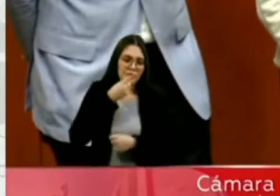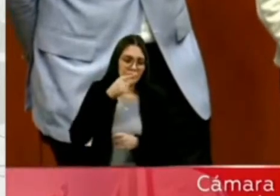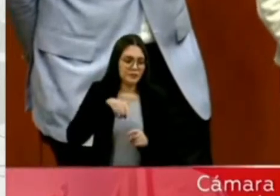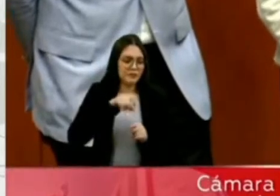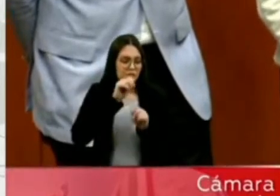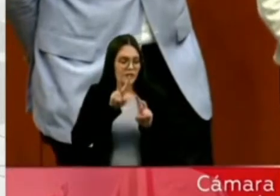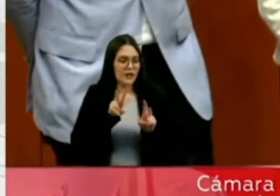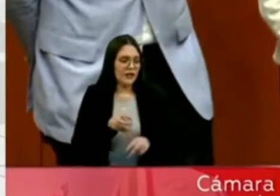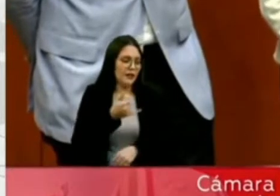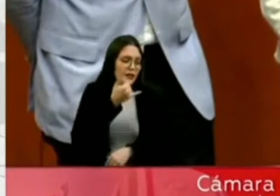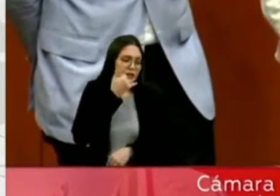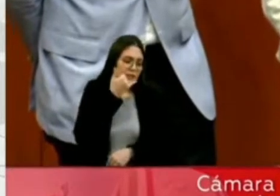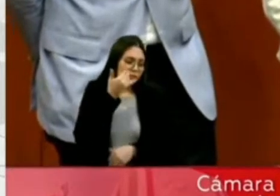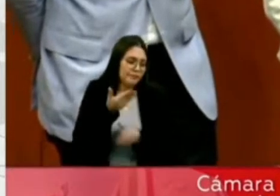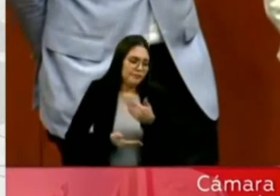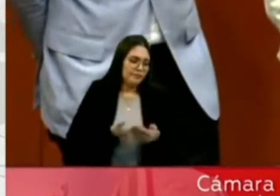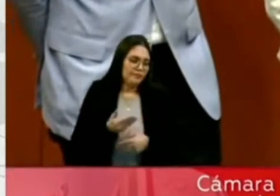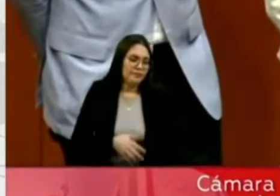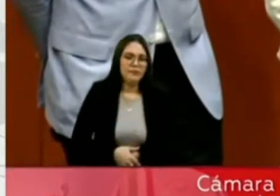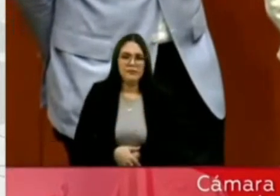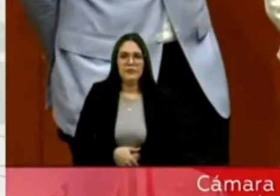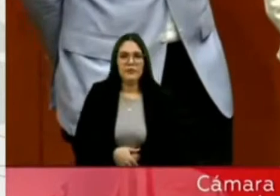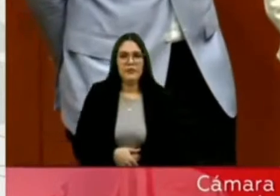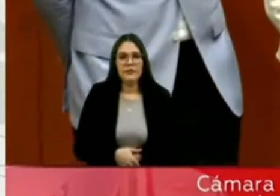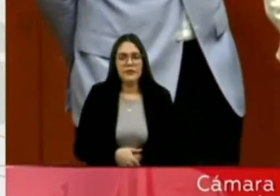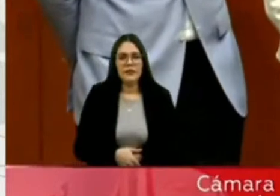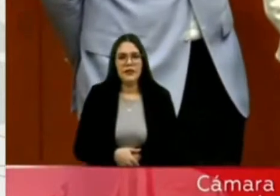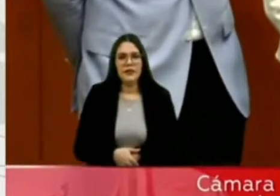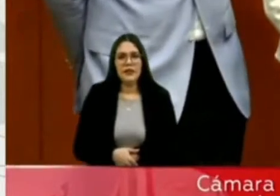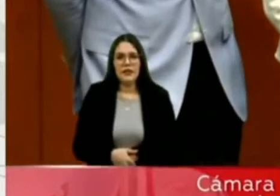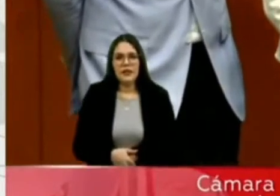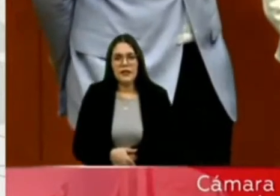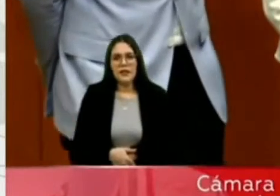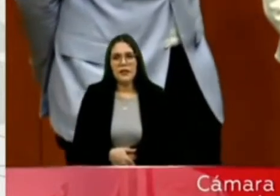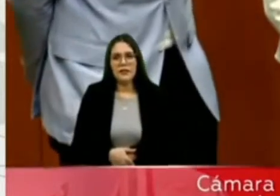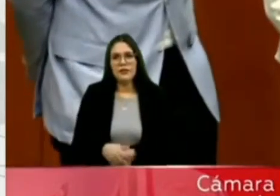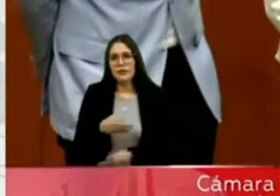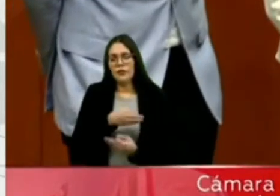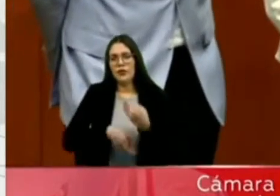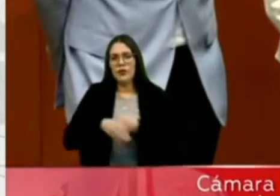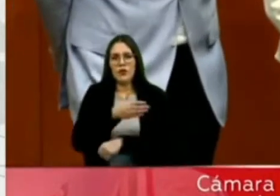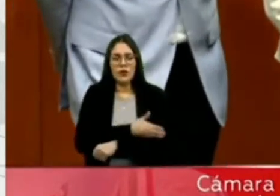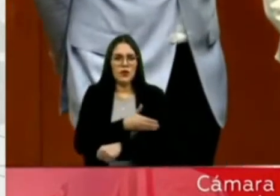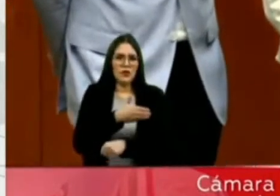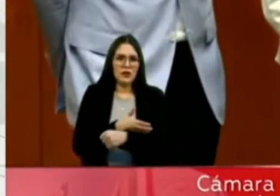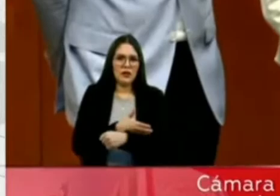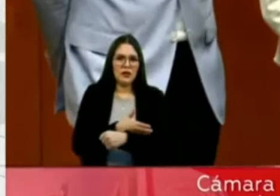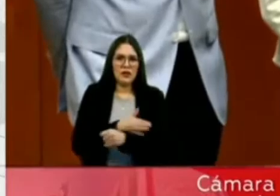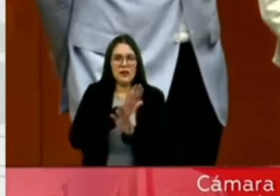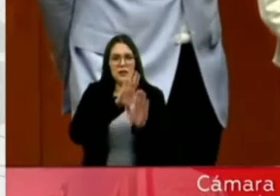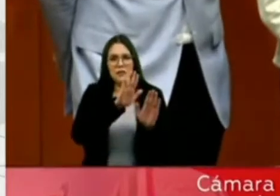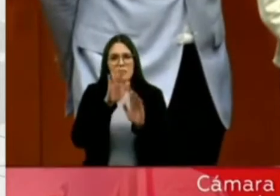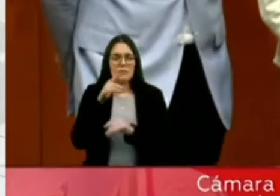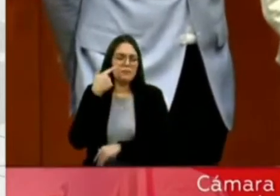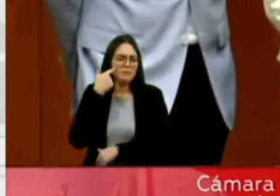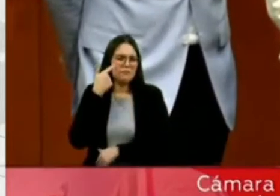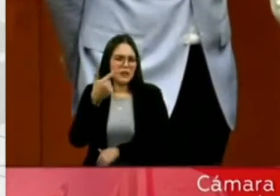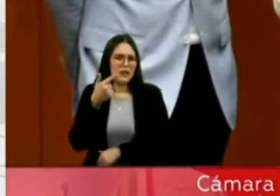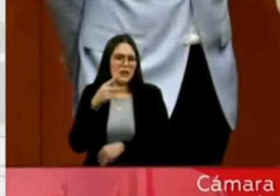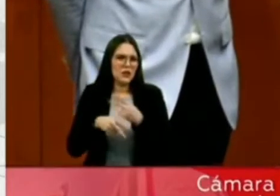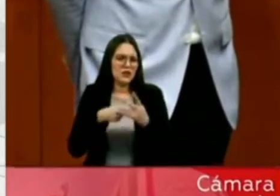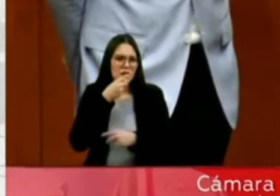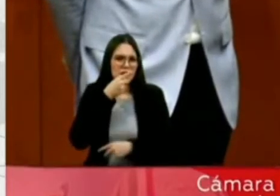no podemos nosotros… Miren, compañeras, compañeros… Permitamos muchos, al orador terminar.